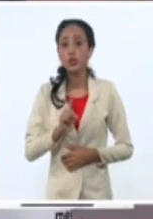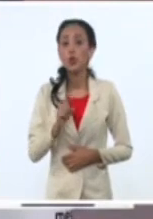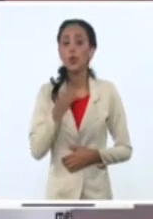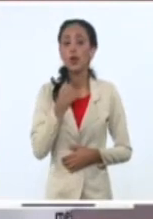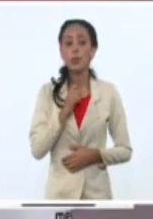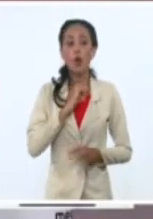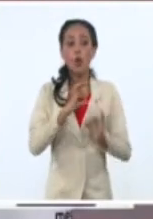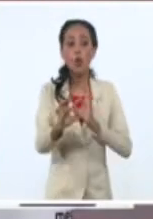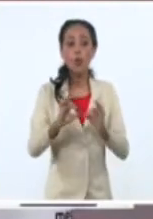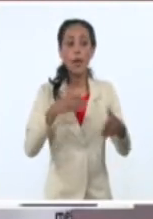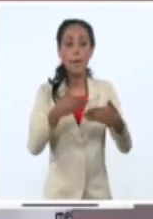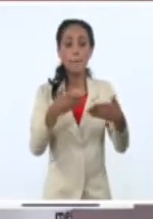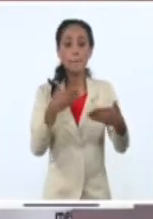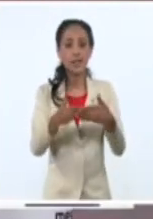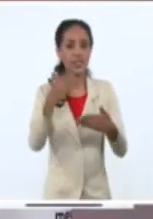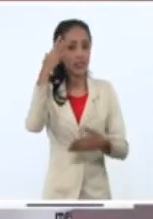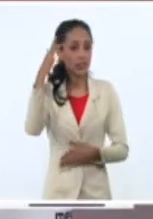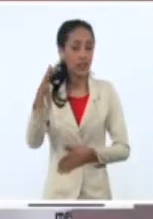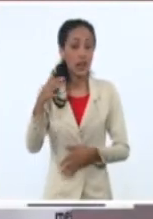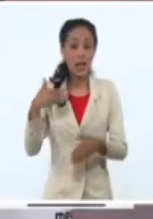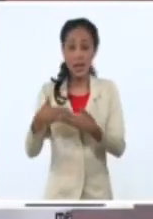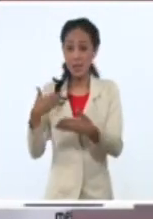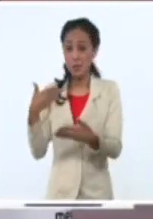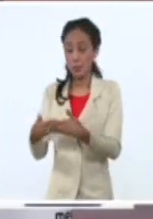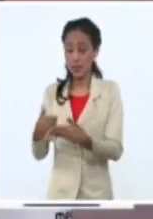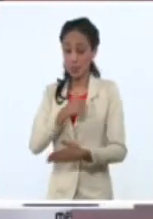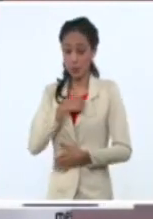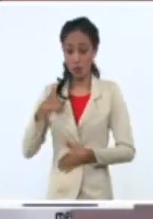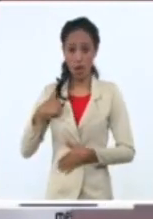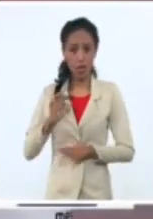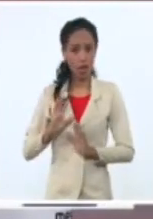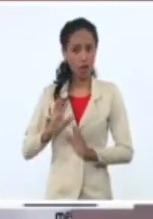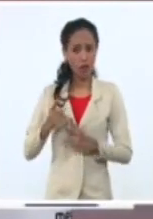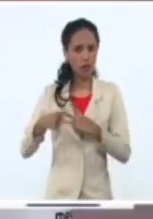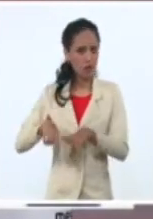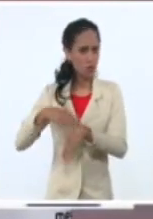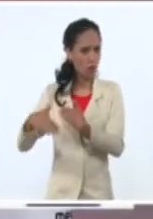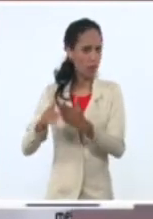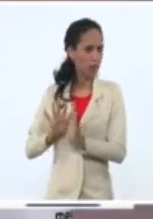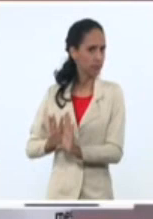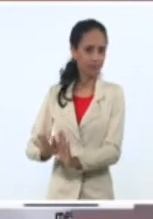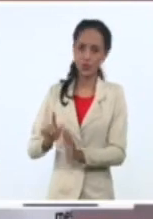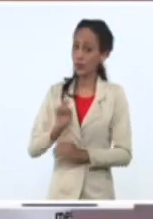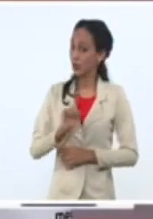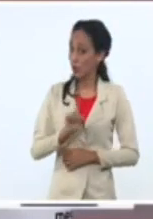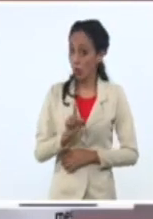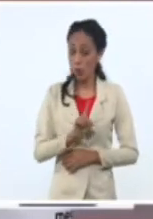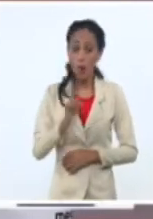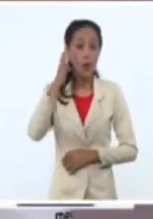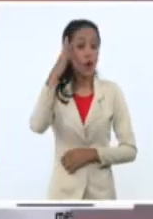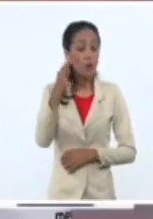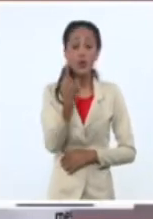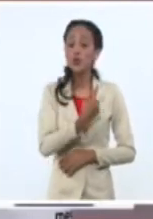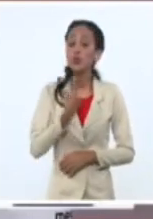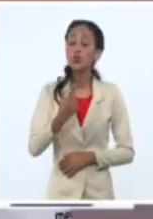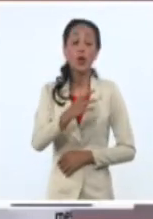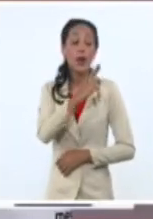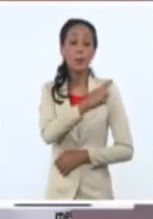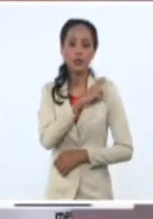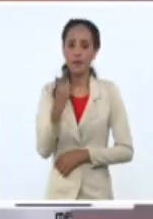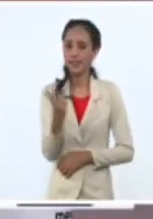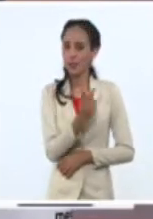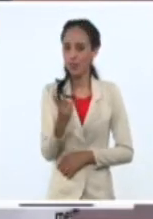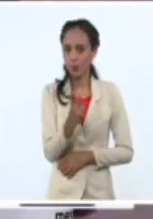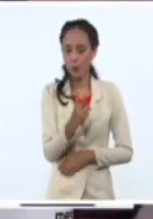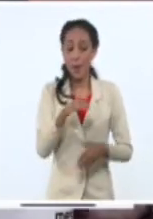sector estatal, y bueno, el sector estatal que se la arregle como pueda, ¿no? No es ese el papel del gobierno. Somos tan responsables porque